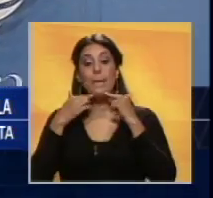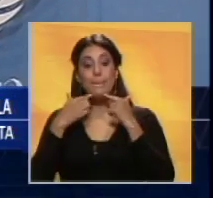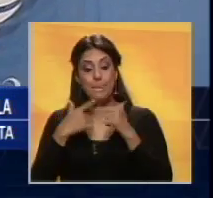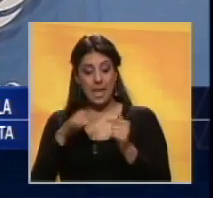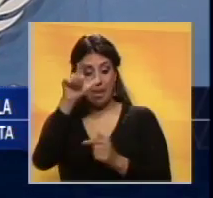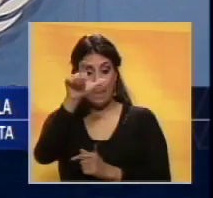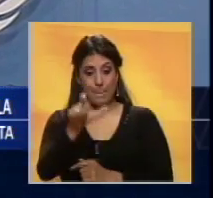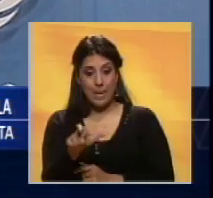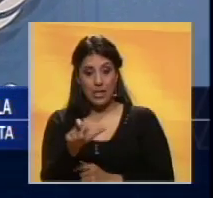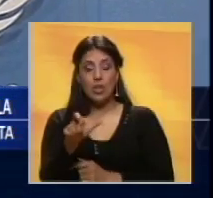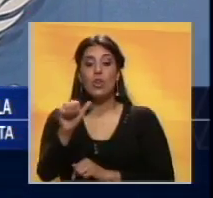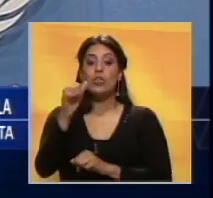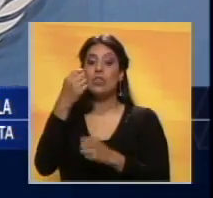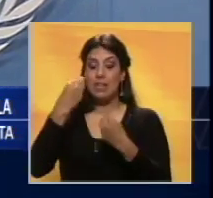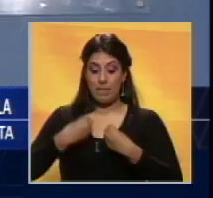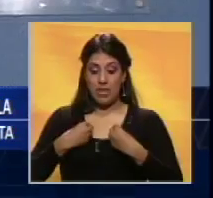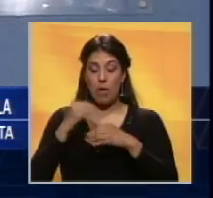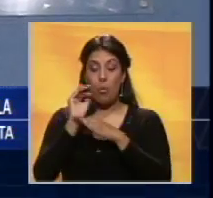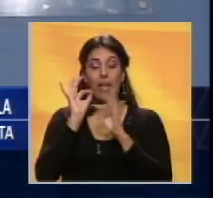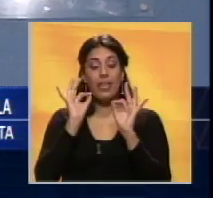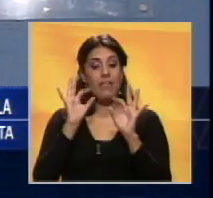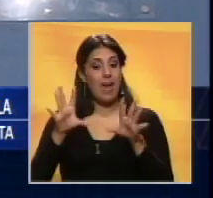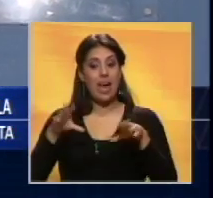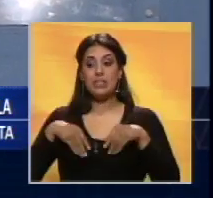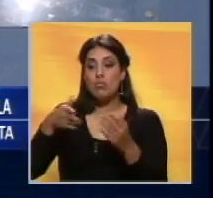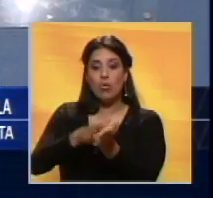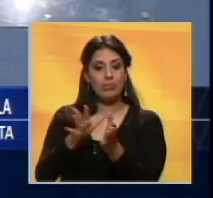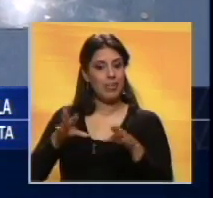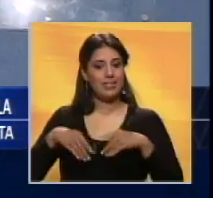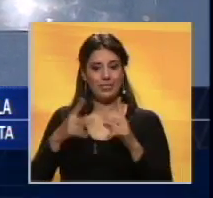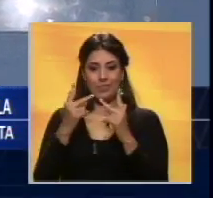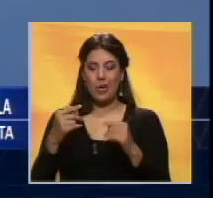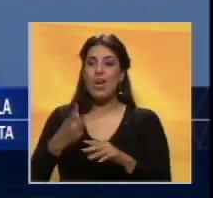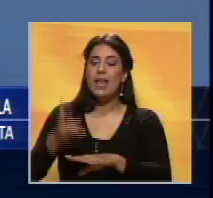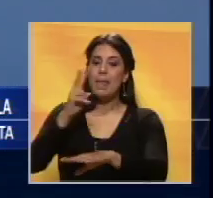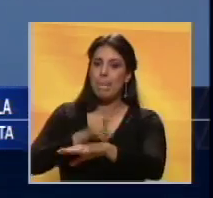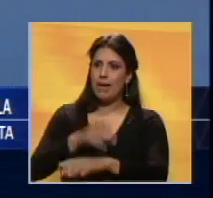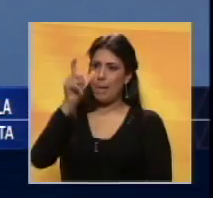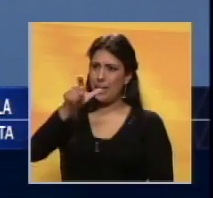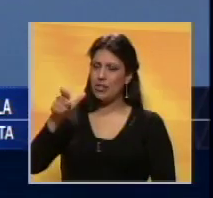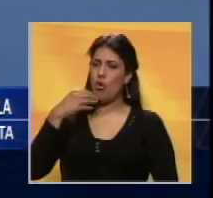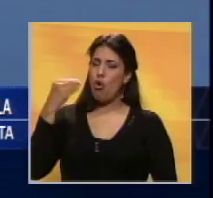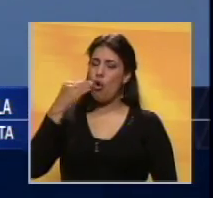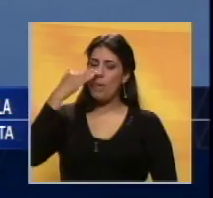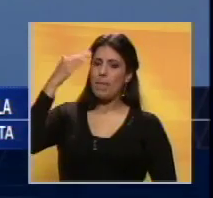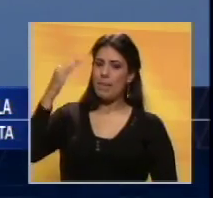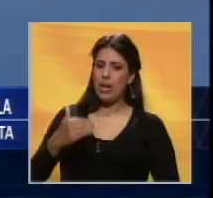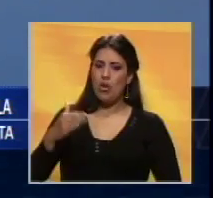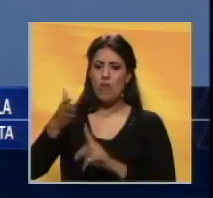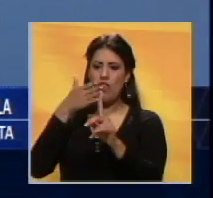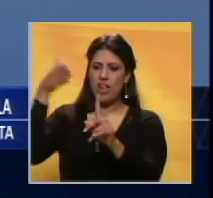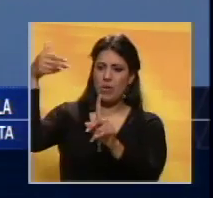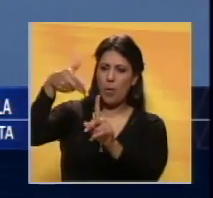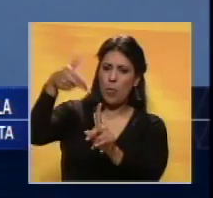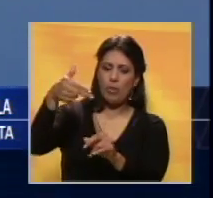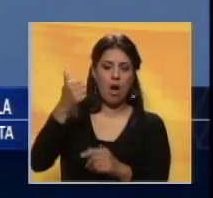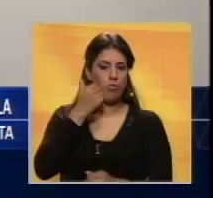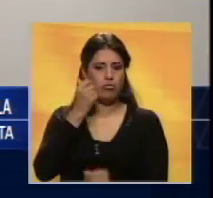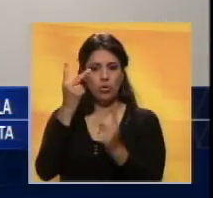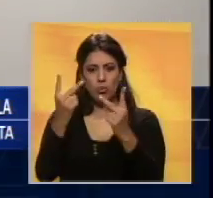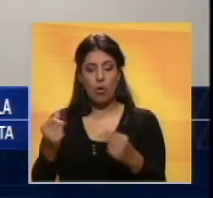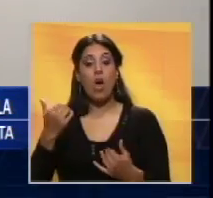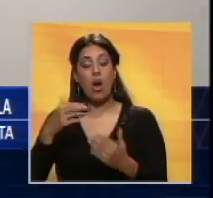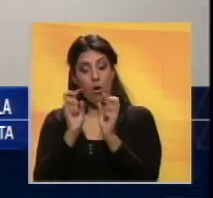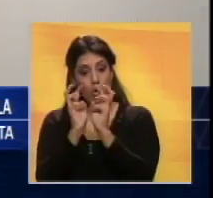pérdida prevenible de vidas es inaceptable y es más trágica aún cuando son jóvenes y de forma violenta. En la